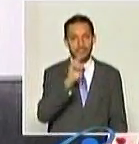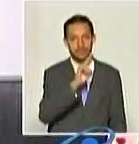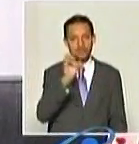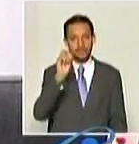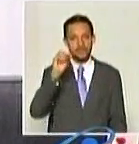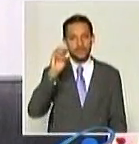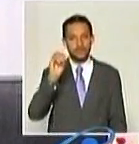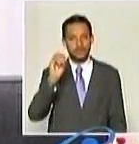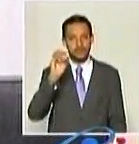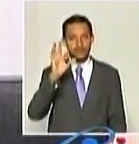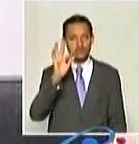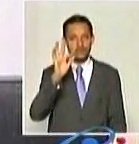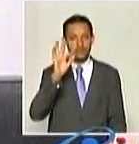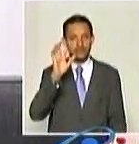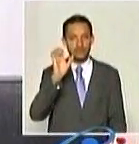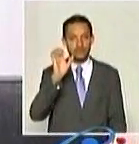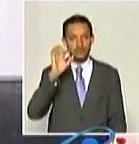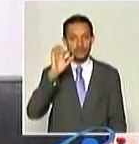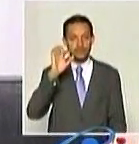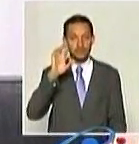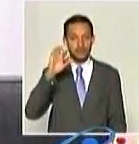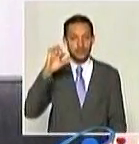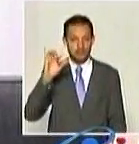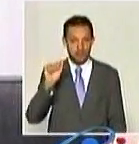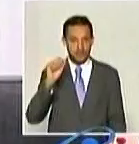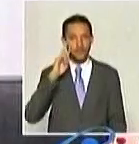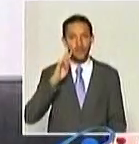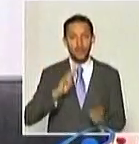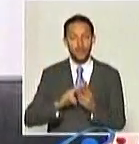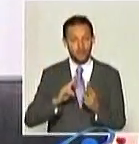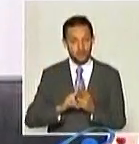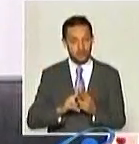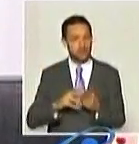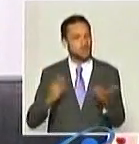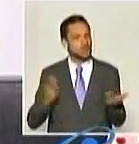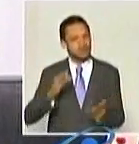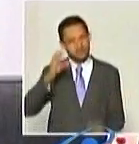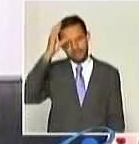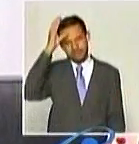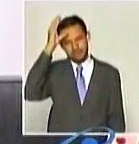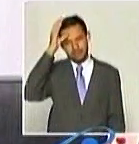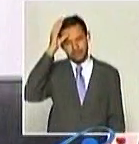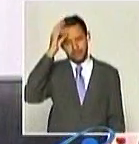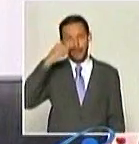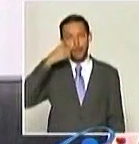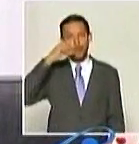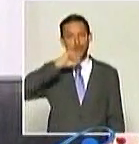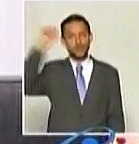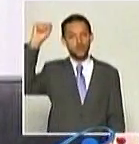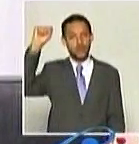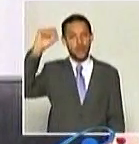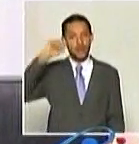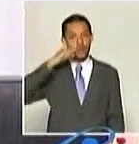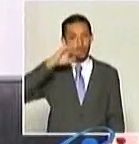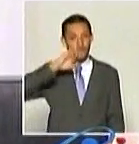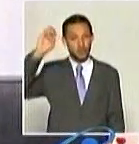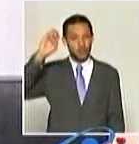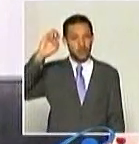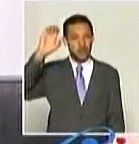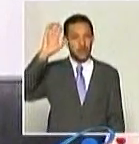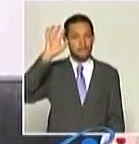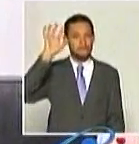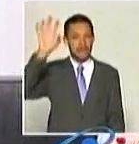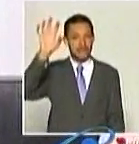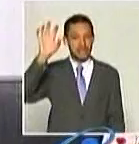terapéutica universalmente conocida que nace en Rusia y más o menos en los años